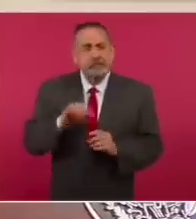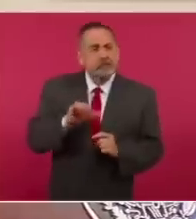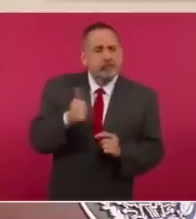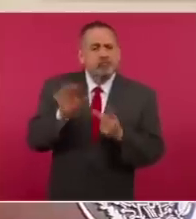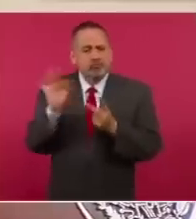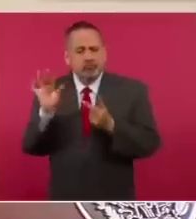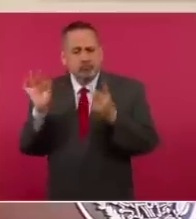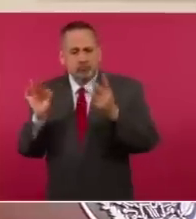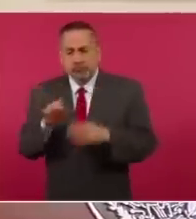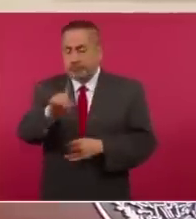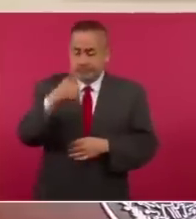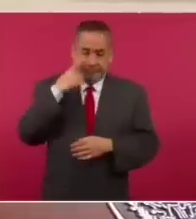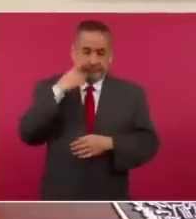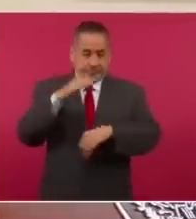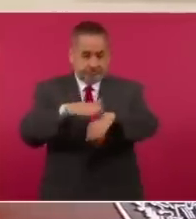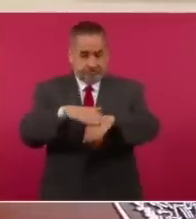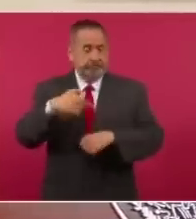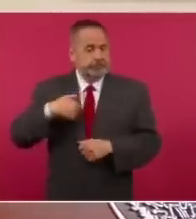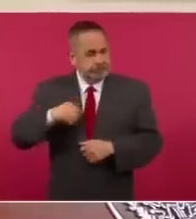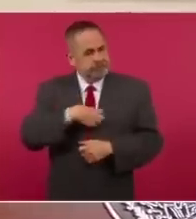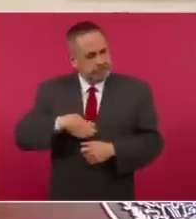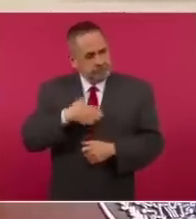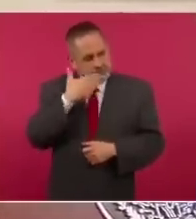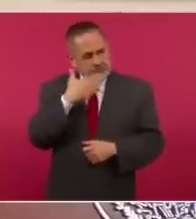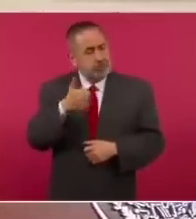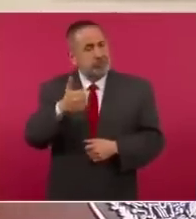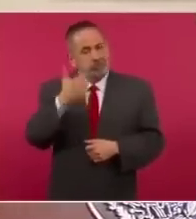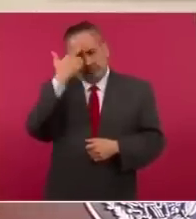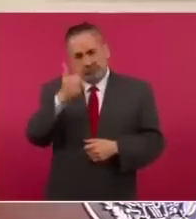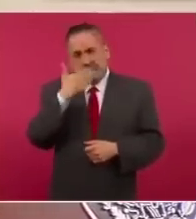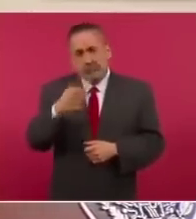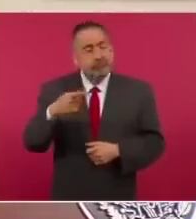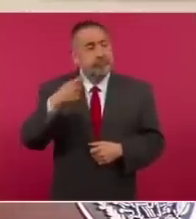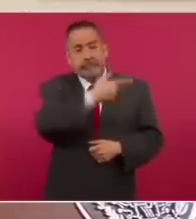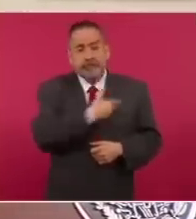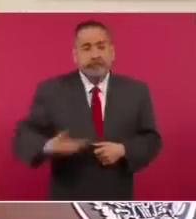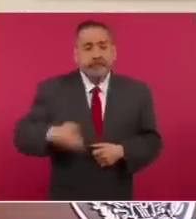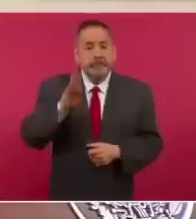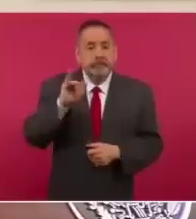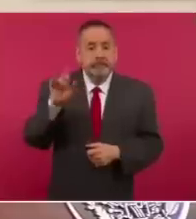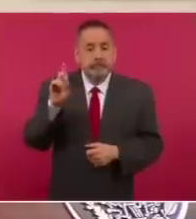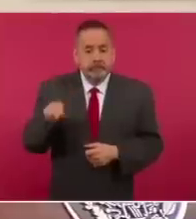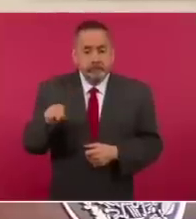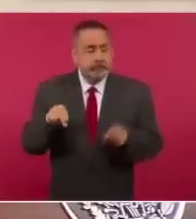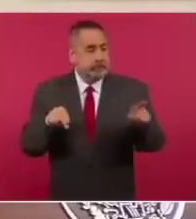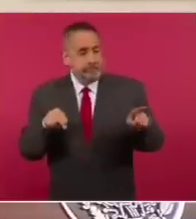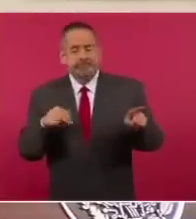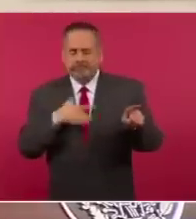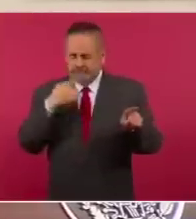nosotros celebramos el que el gobierno del presidente Biden haya